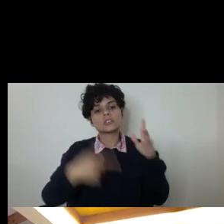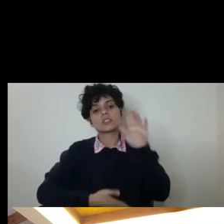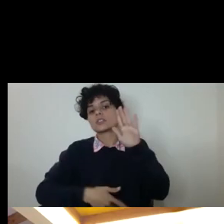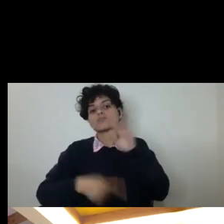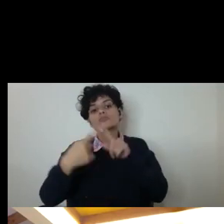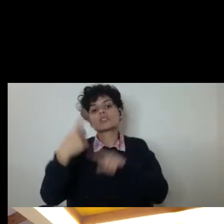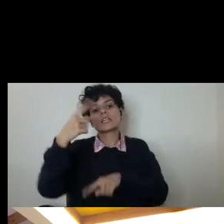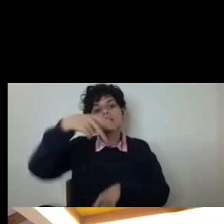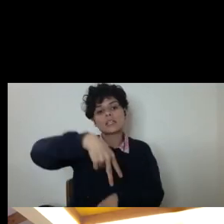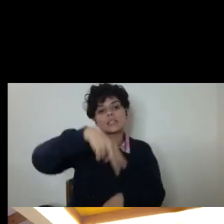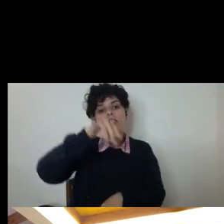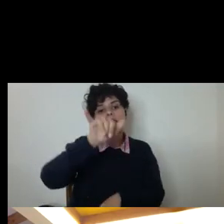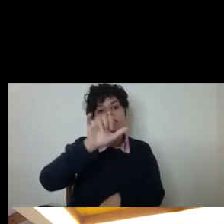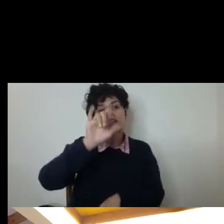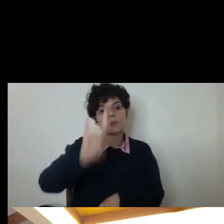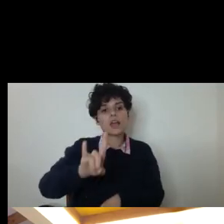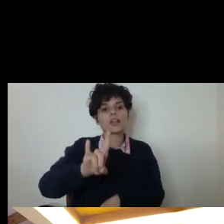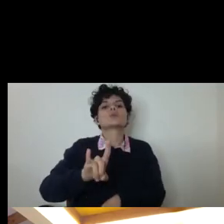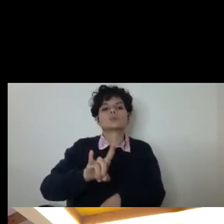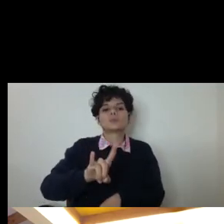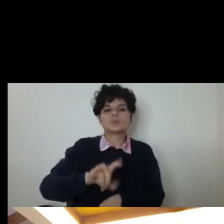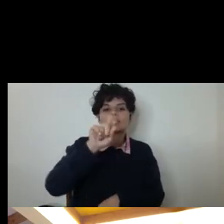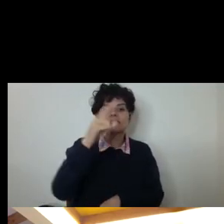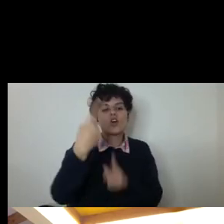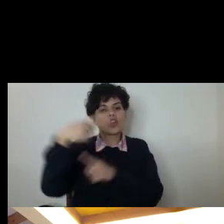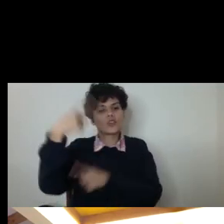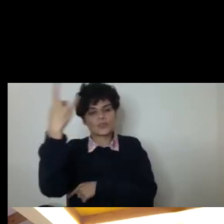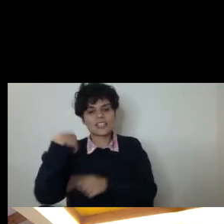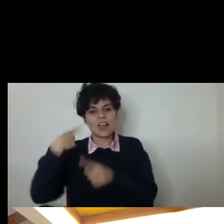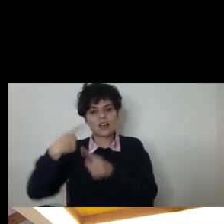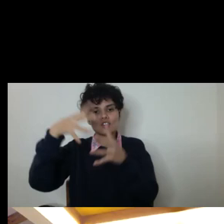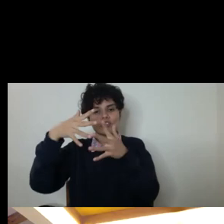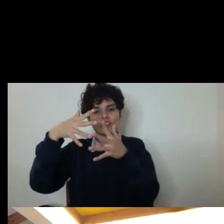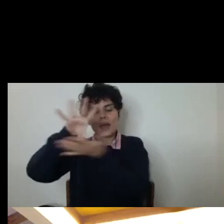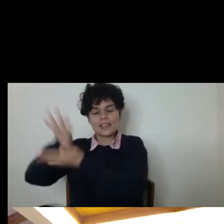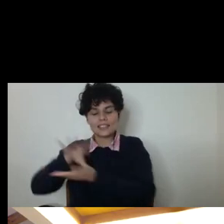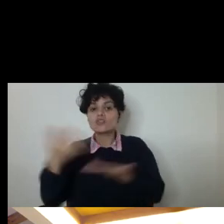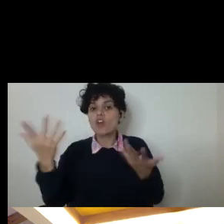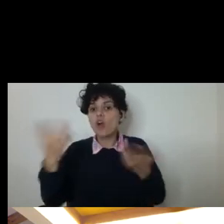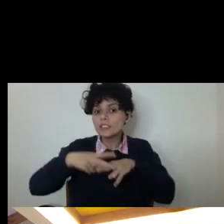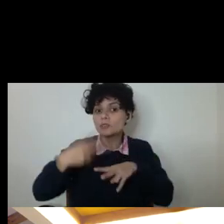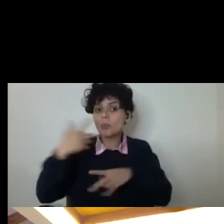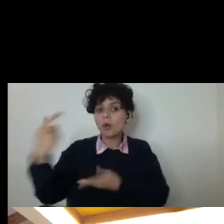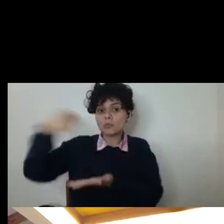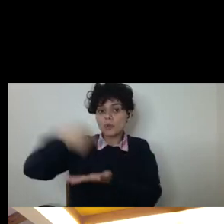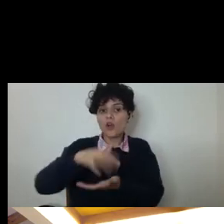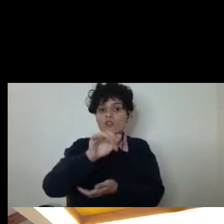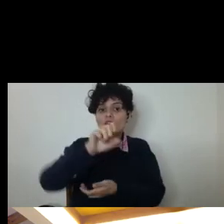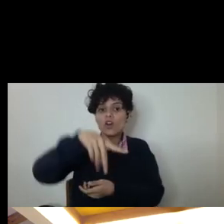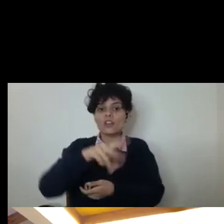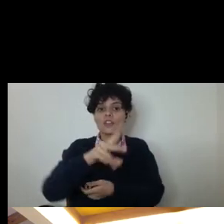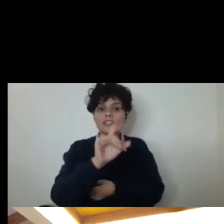University. ¿Y cómo hemos podido hacer todo esto? Hemos tenido financiamiento del Fondesit regular y